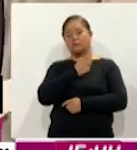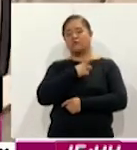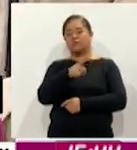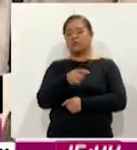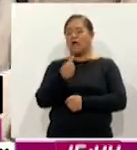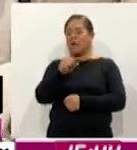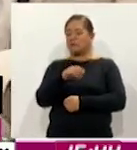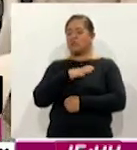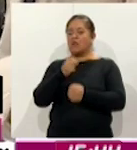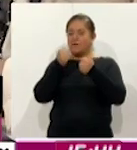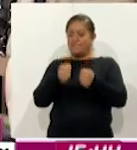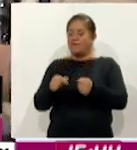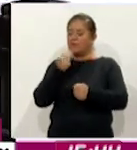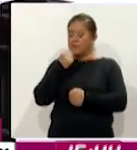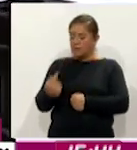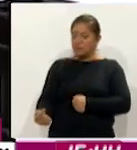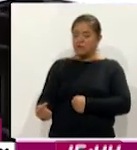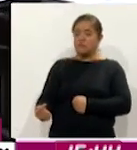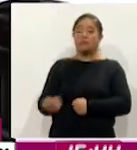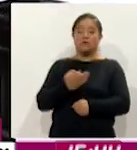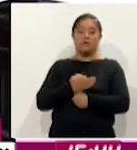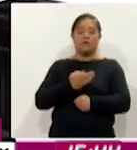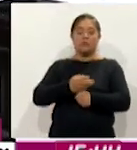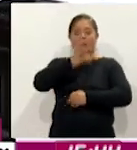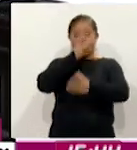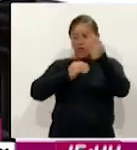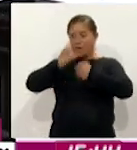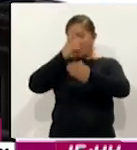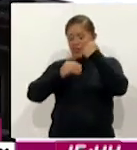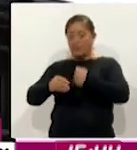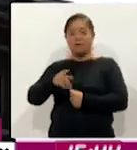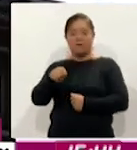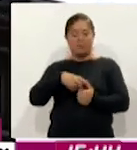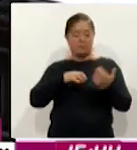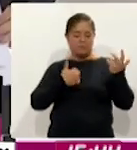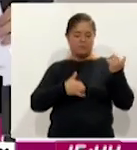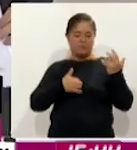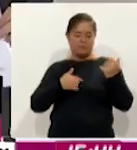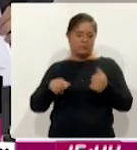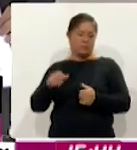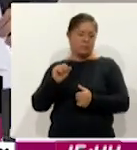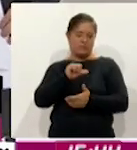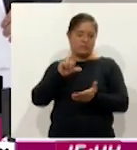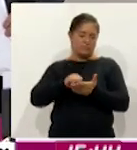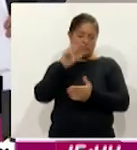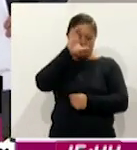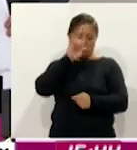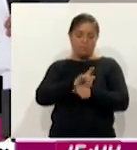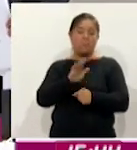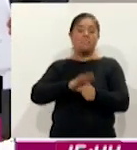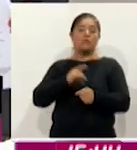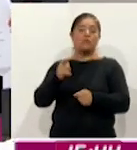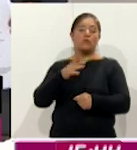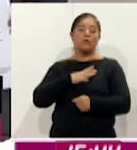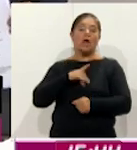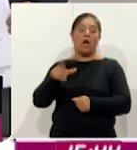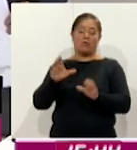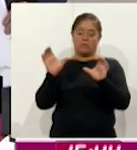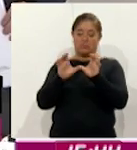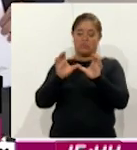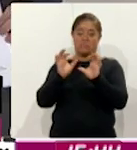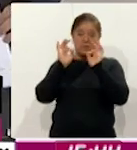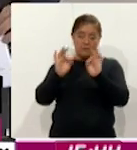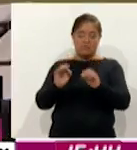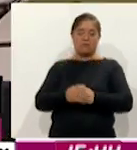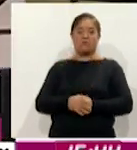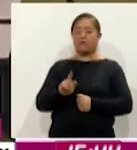certeza a los infantes que actualmente aprenden a tocar algún instrumento en el Centro Cultural, sobre todo porque ya se brindará una certificación oficial